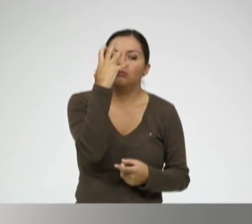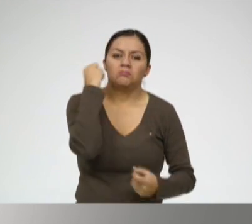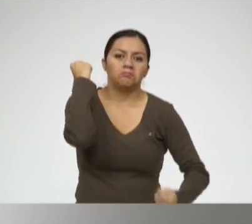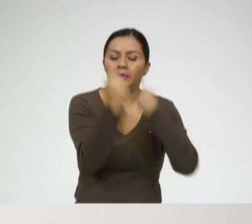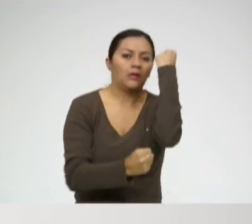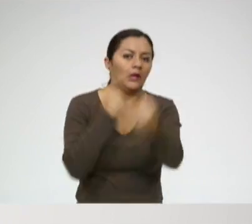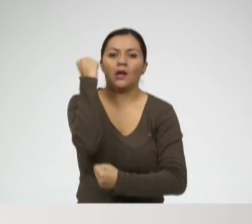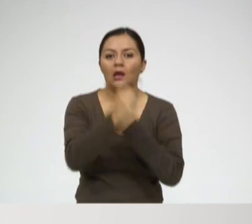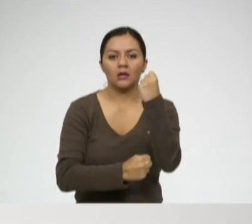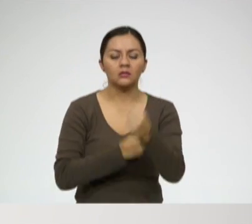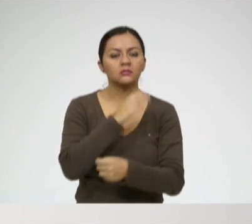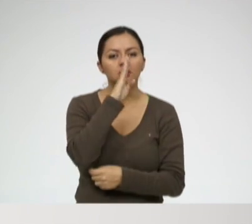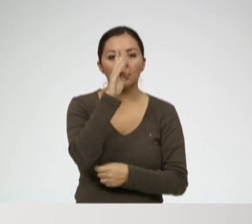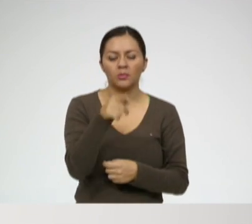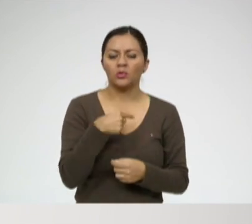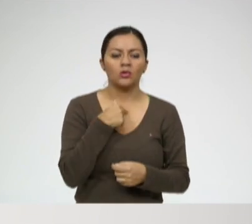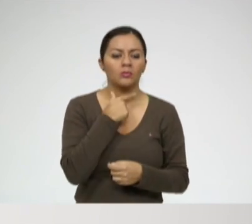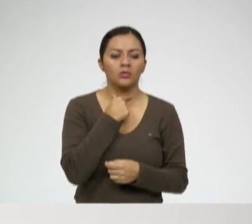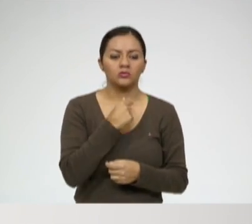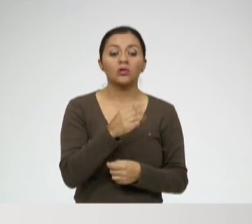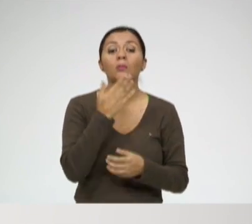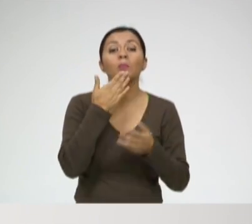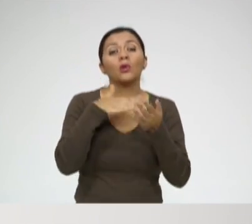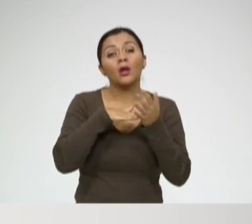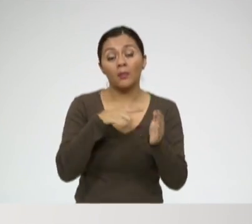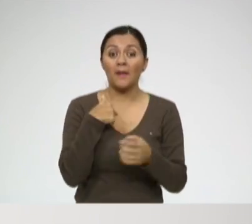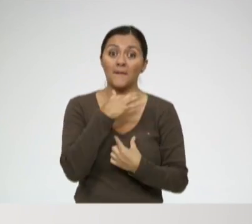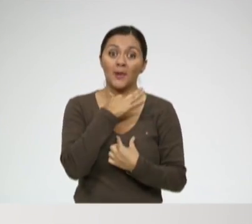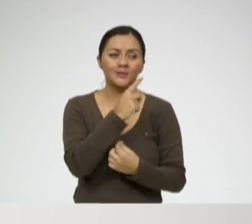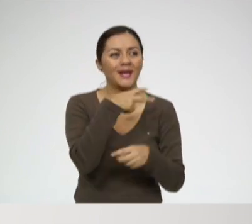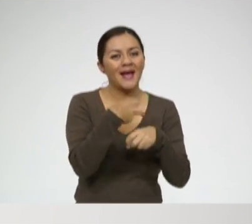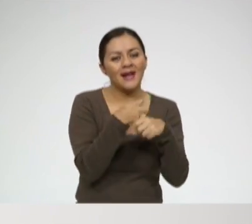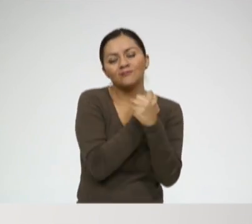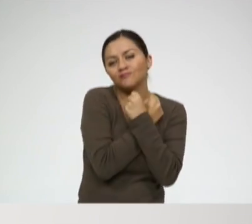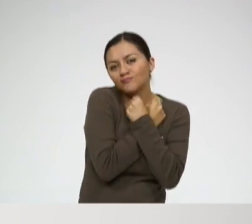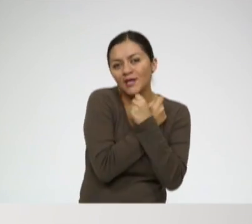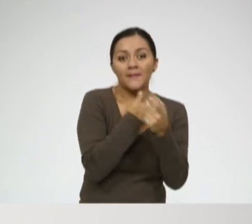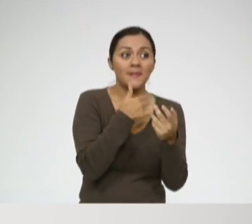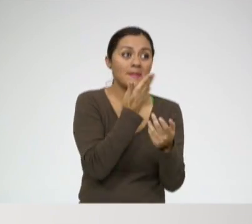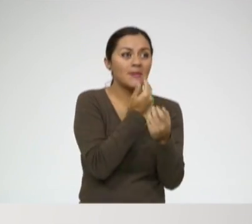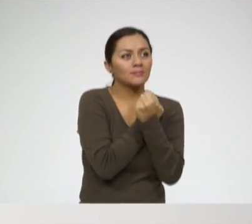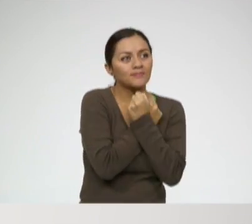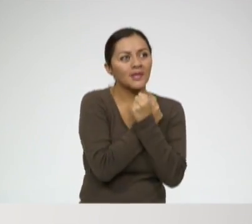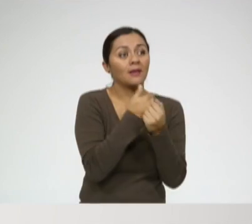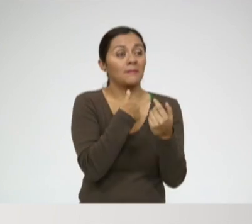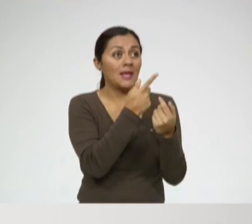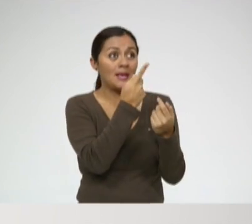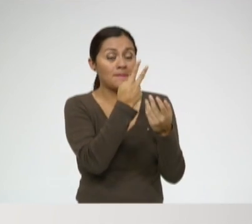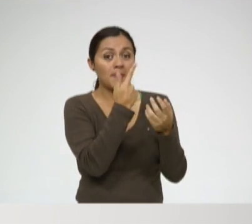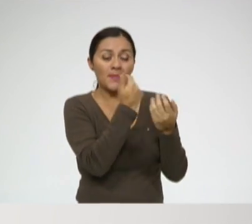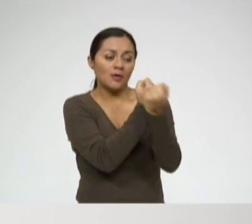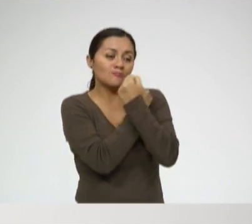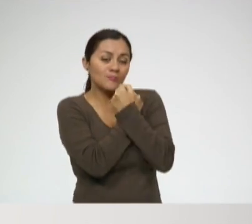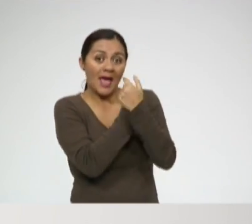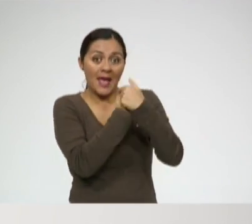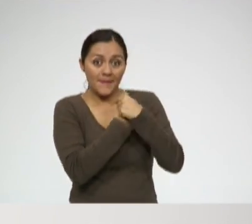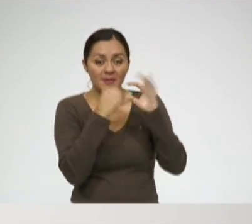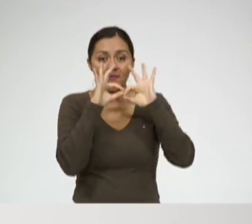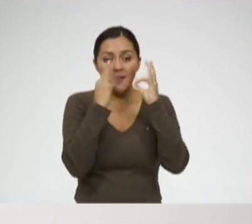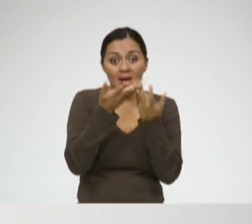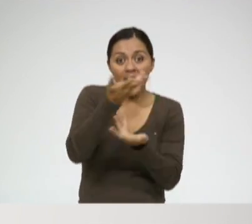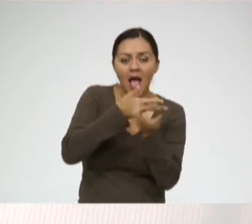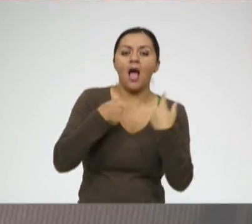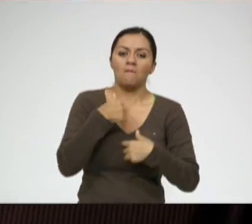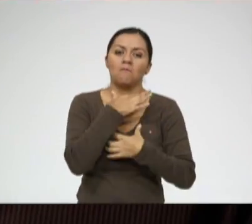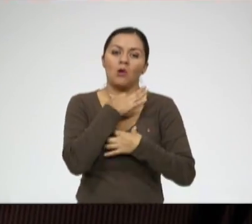eso. A mí me gusta cuando se pone cariñoso con nosotros, con mi mami, así cuando pasamos en familia y